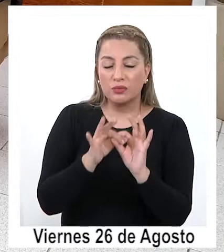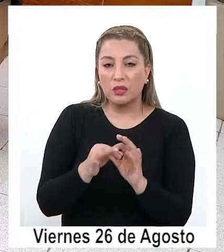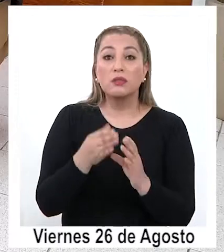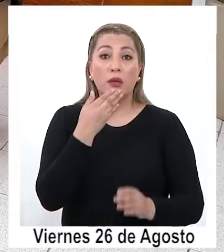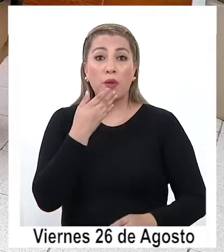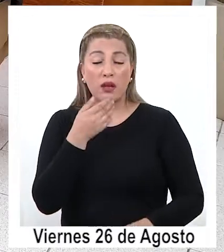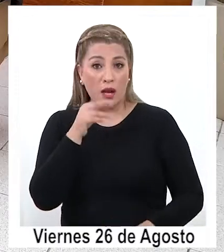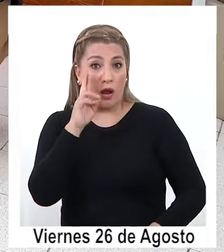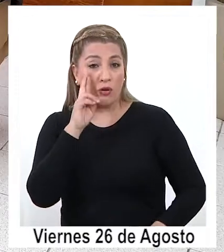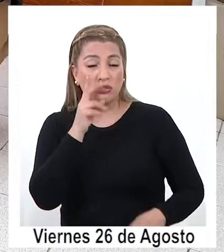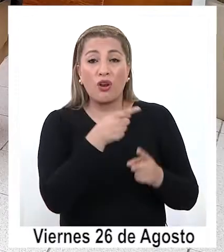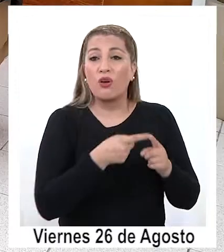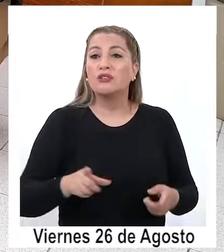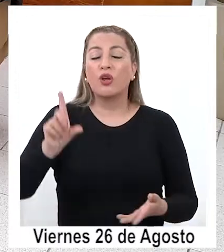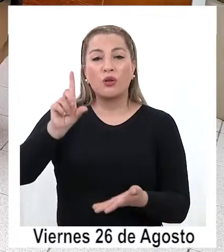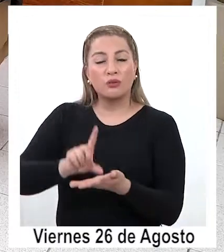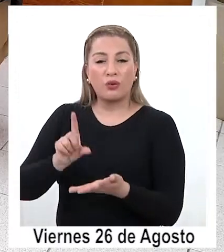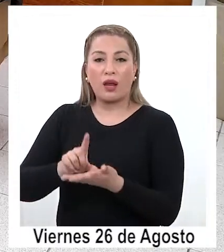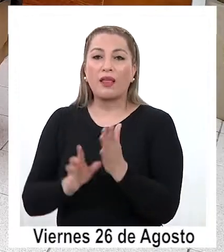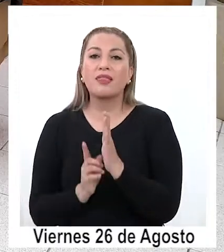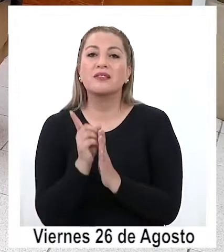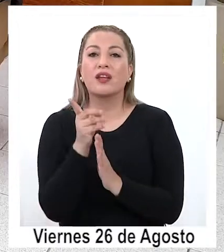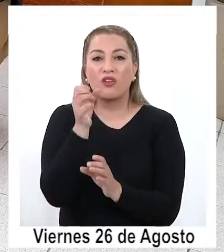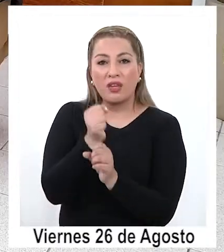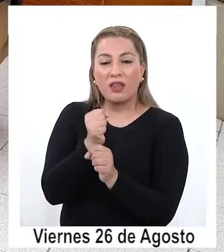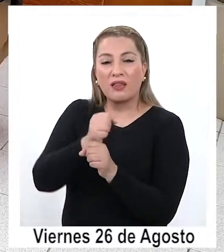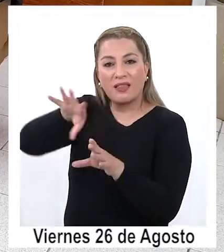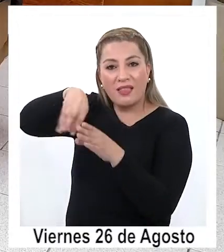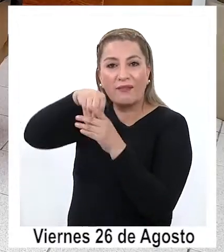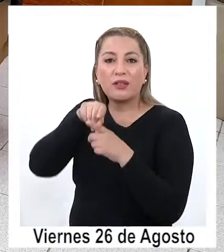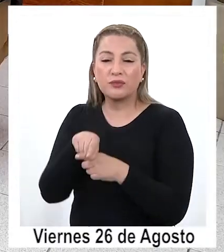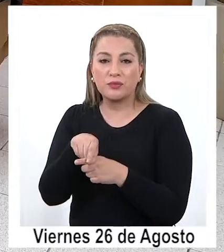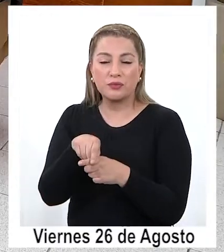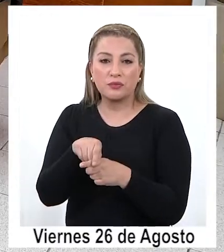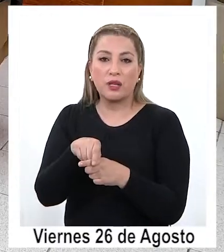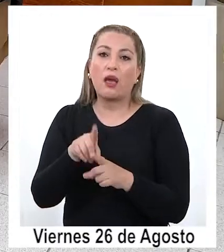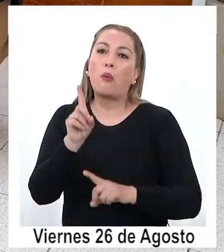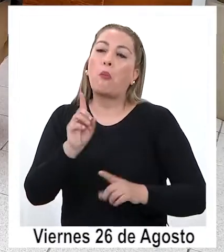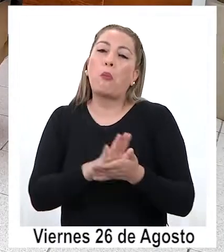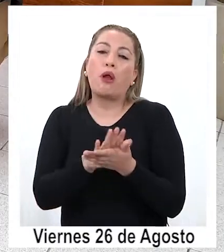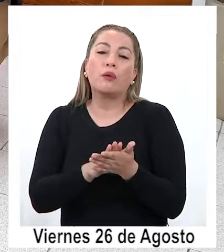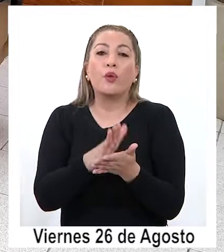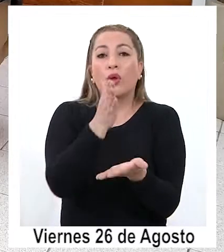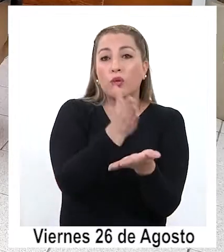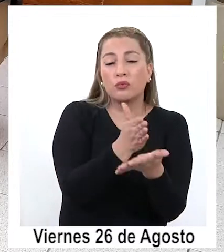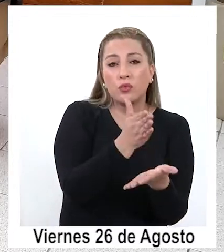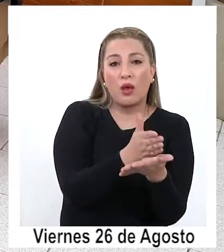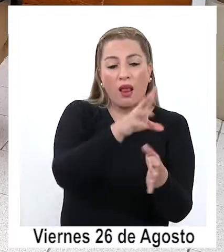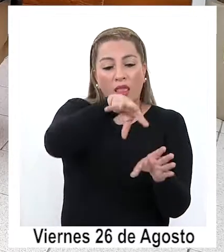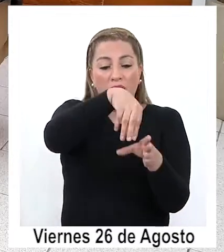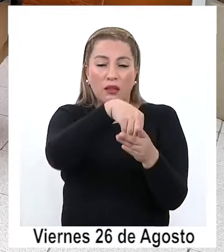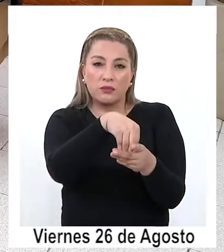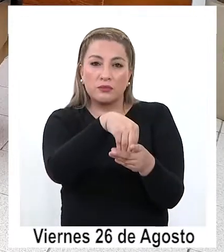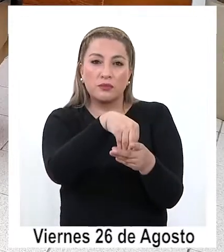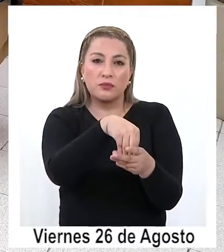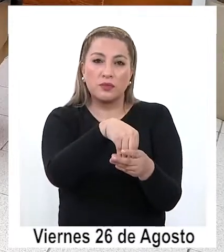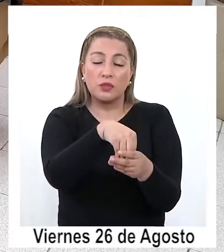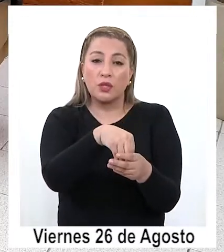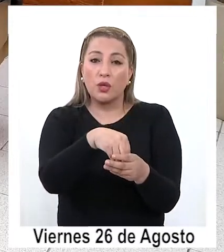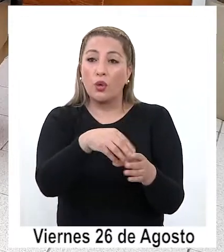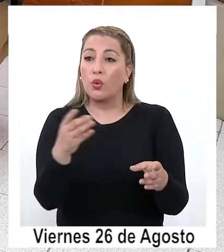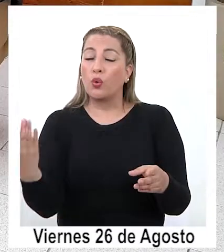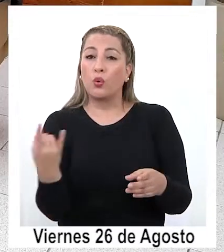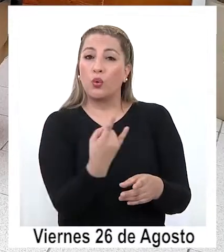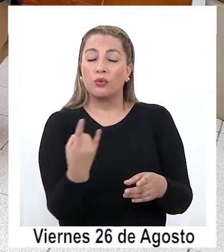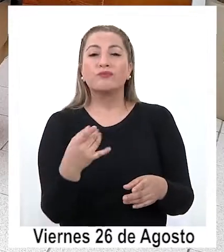reconocer otros espacios donde se desarrolla este trabajo escuelas, cierto, que se puedan relacionar con universidades para